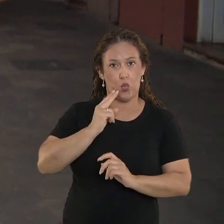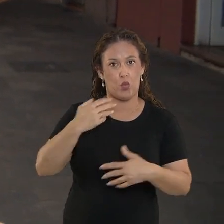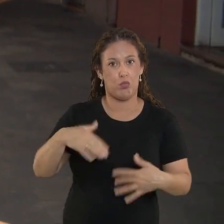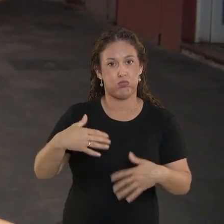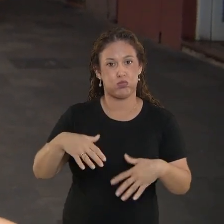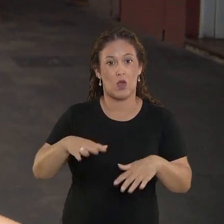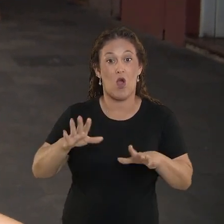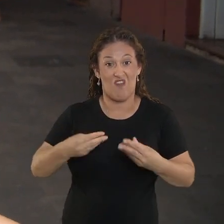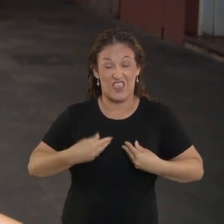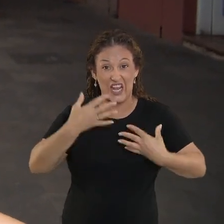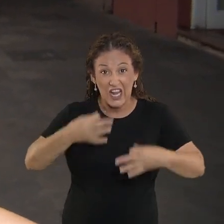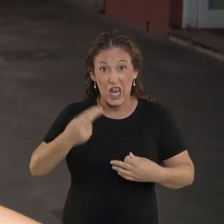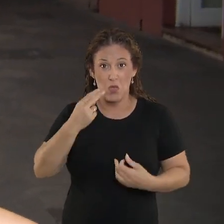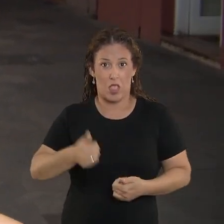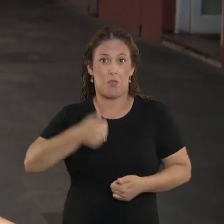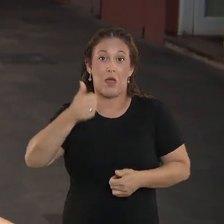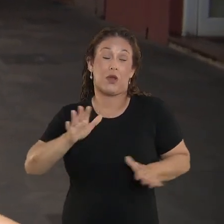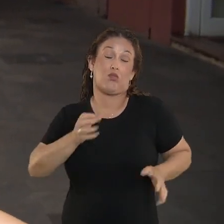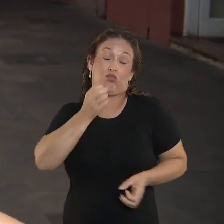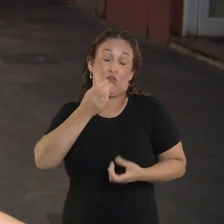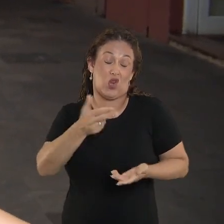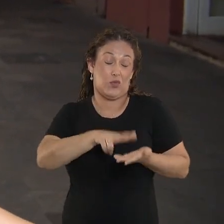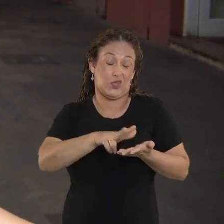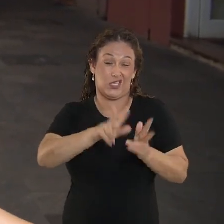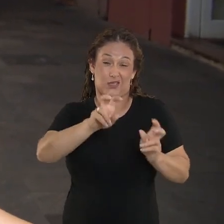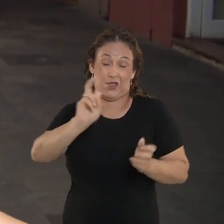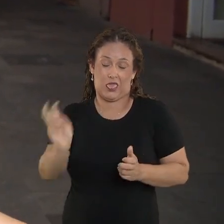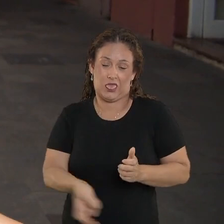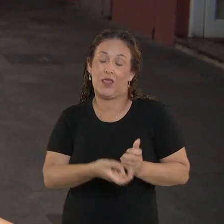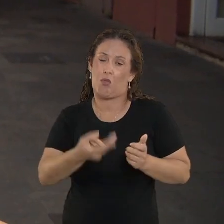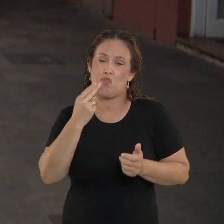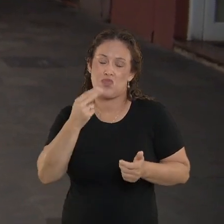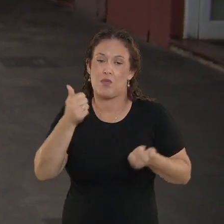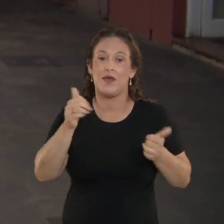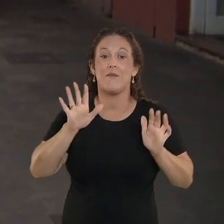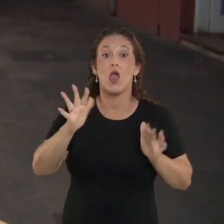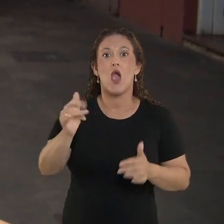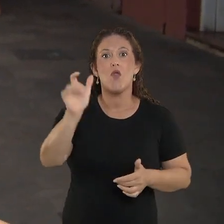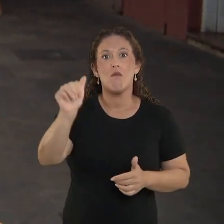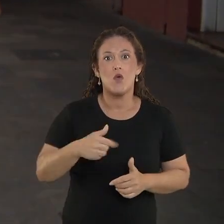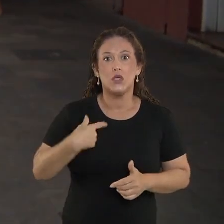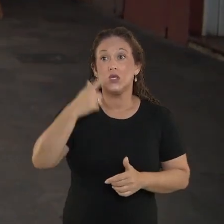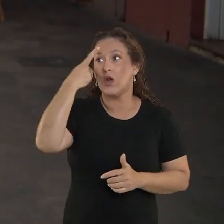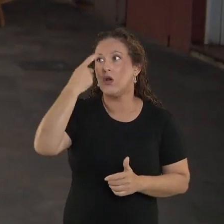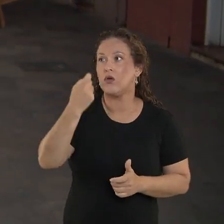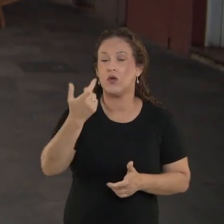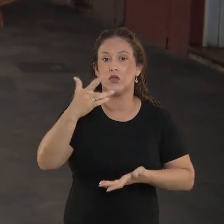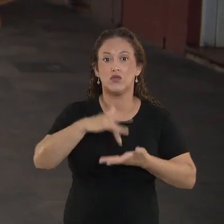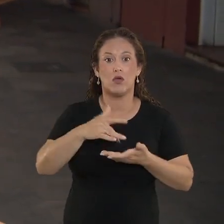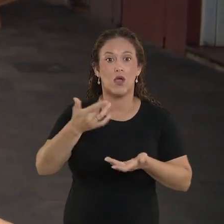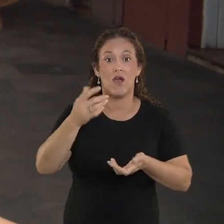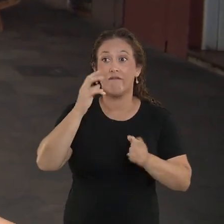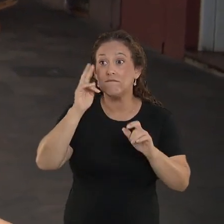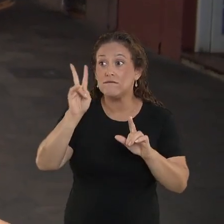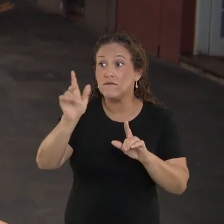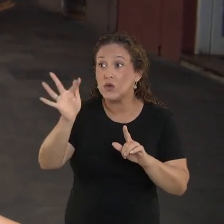miedo. Aunque la vida real da mucho más miedo, pero bueno, las hipotecas y todo eso. Pero hay una que a mí me da, el recuerdo que tengo de ella